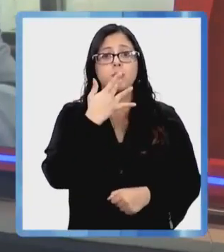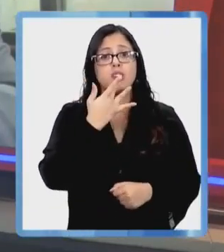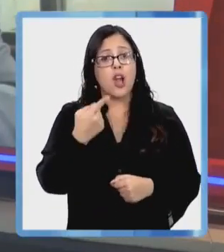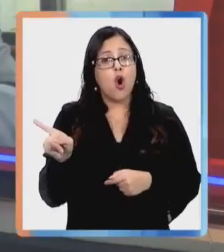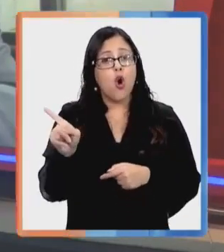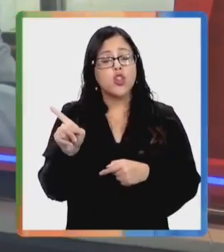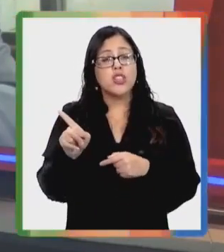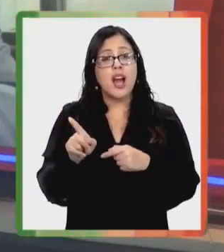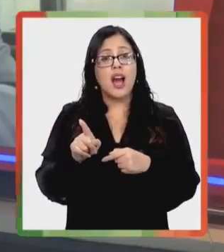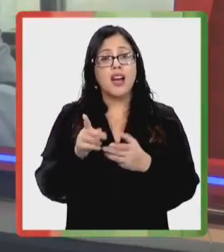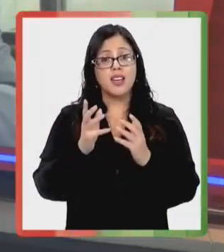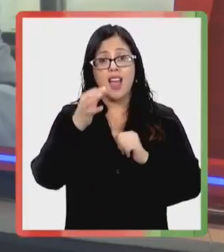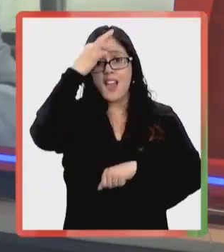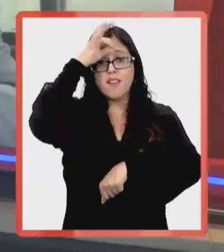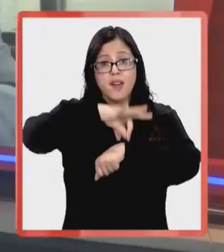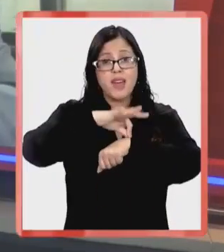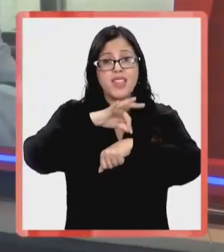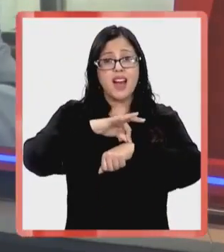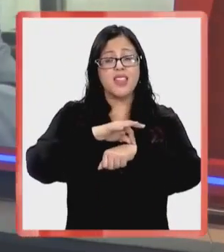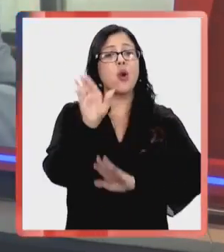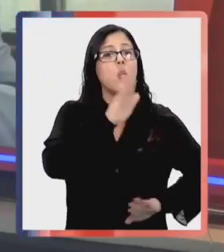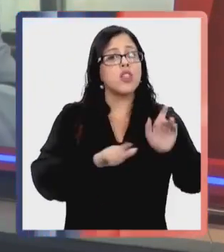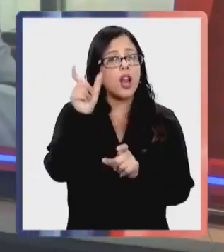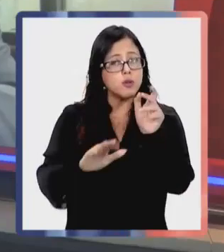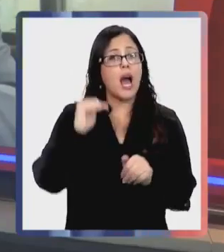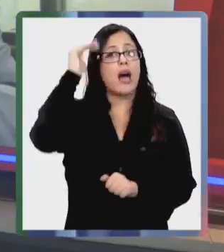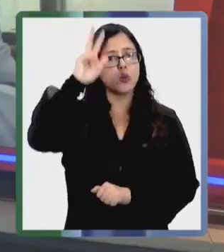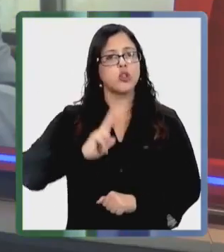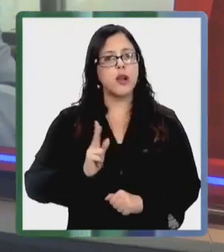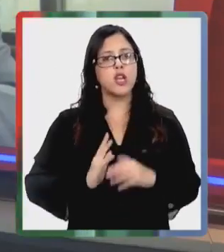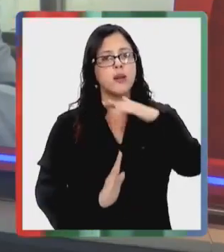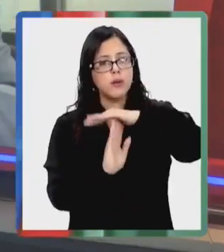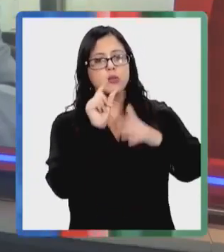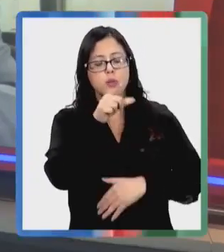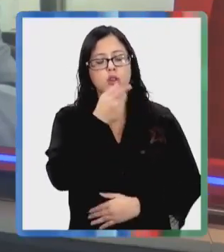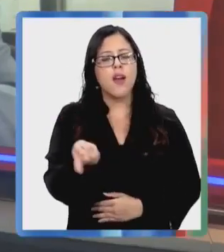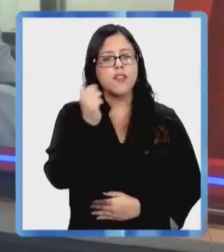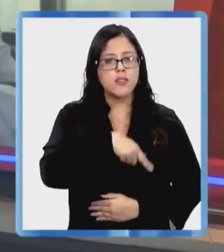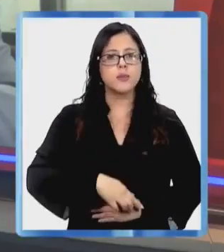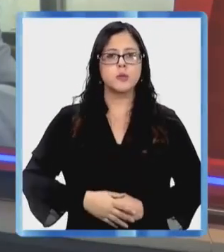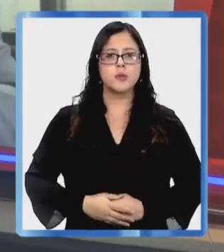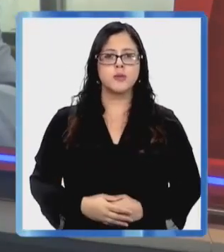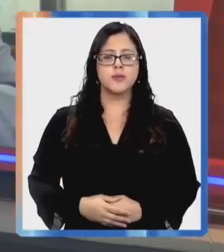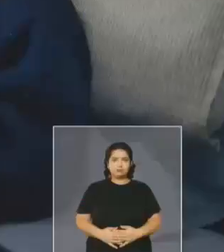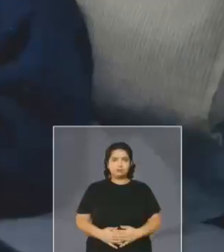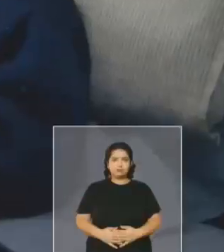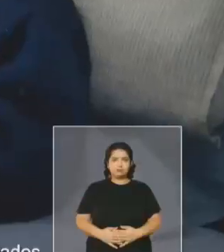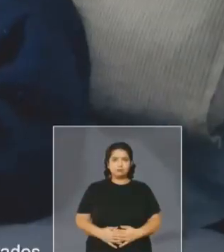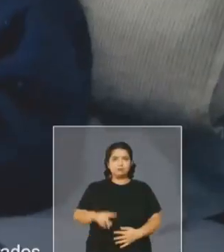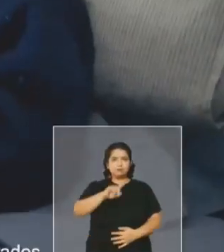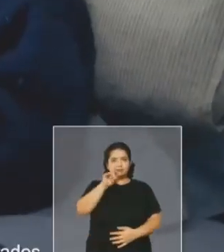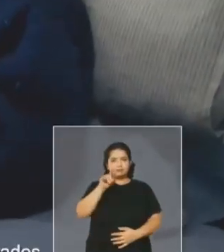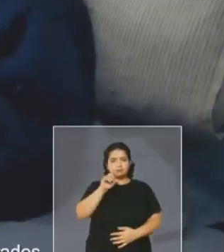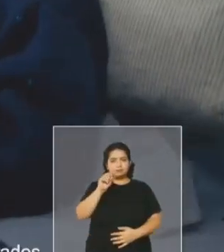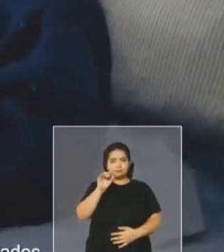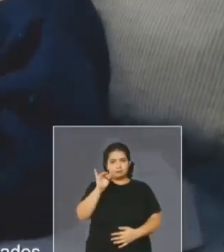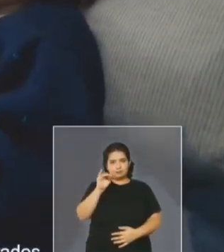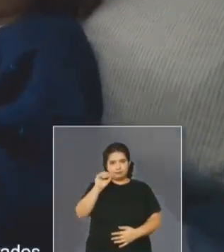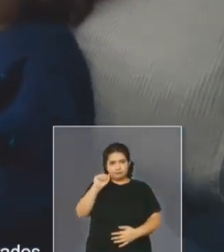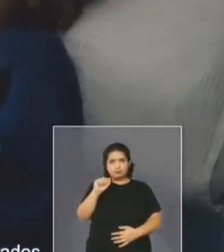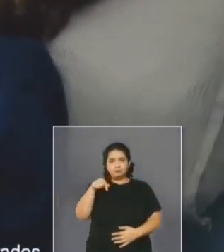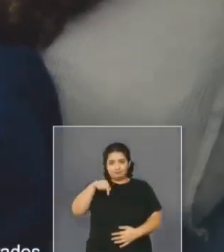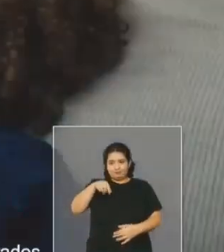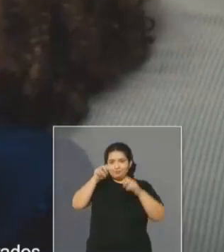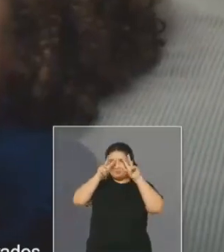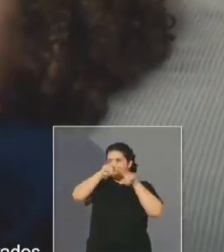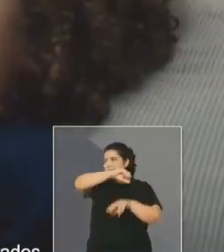pic, pero de influenza. A cuidarse los adultos mayores especialmente. Pausa y regresamos de inmediato. Sofía hoy despertó con